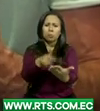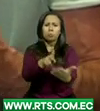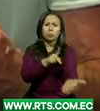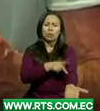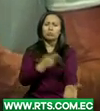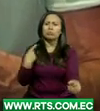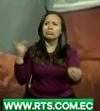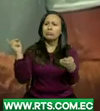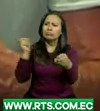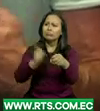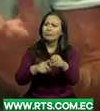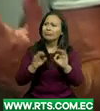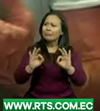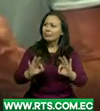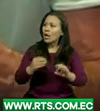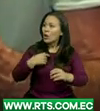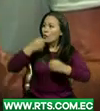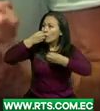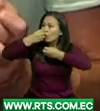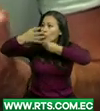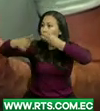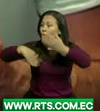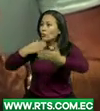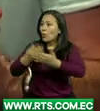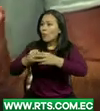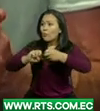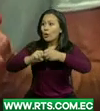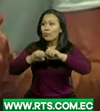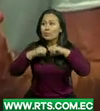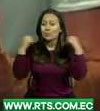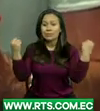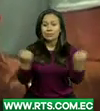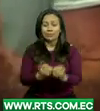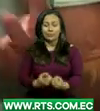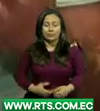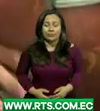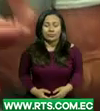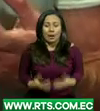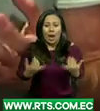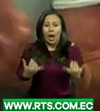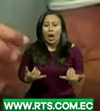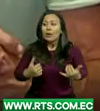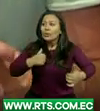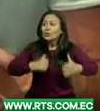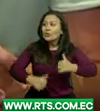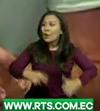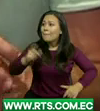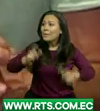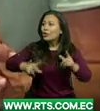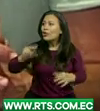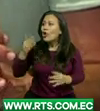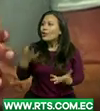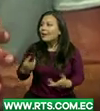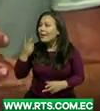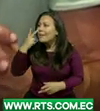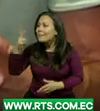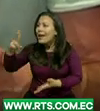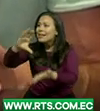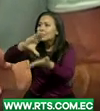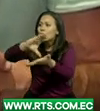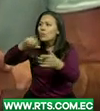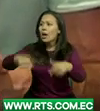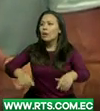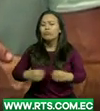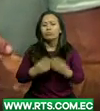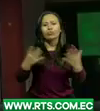tan importante que denunciara una problemática social en la que está sumergida y que nadie quiere ver realmente en la ciudad. Entonces eso me